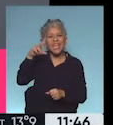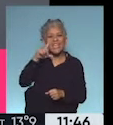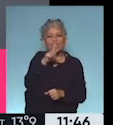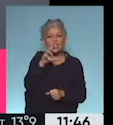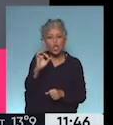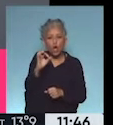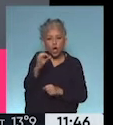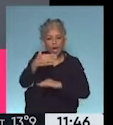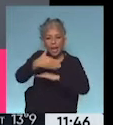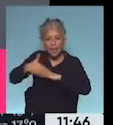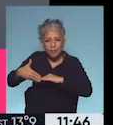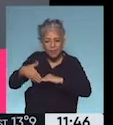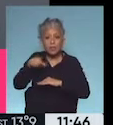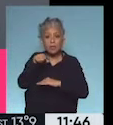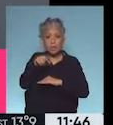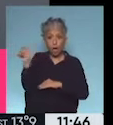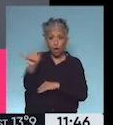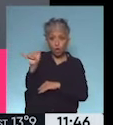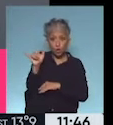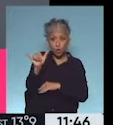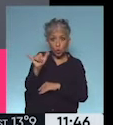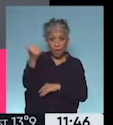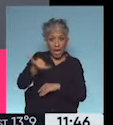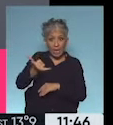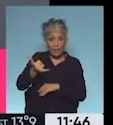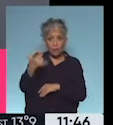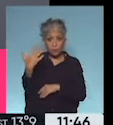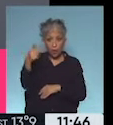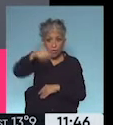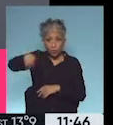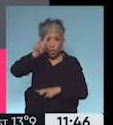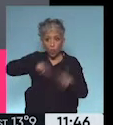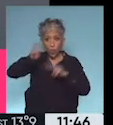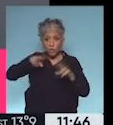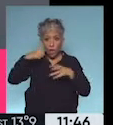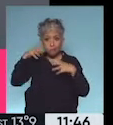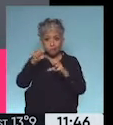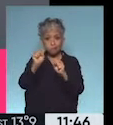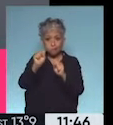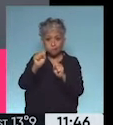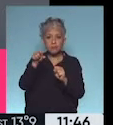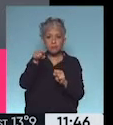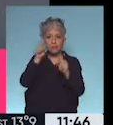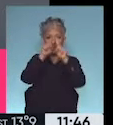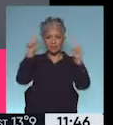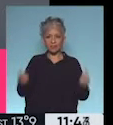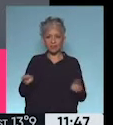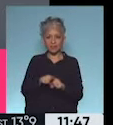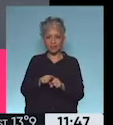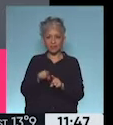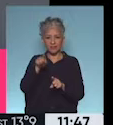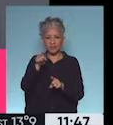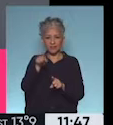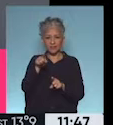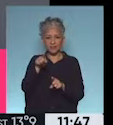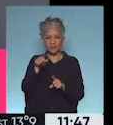pueden encontrar, este video está en YouTube en este momento, así que lo pueden ahí encontrar. Estamos viendo justamente lo que es el arte de tapa, la portada. Francisco